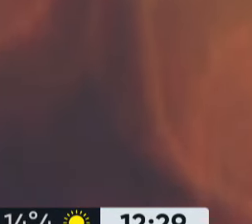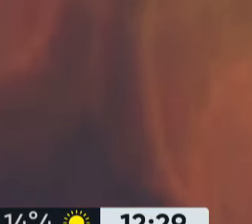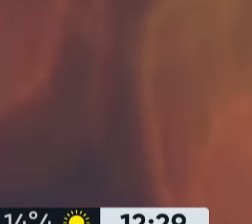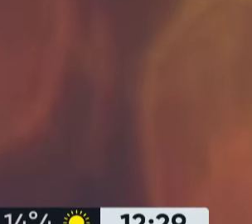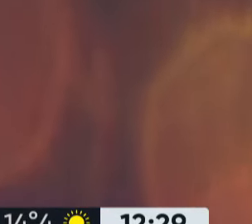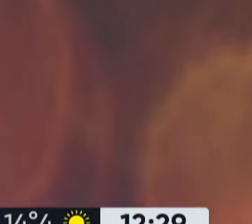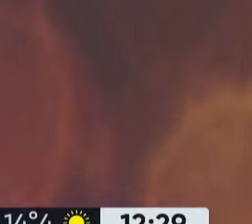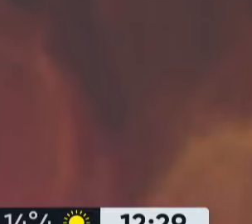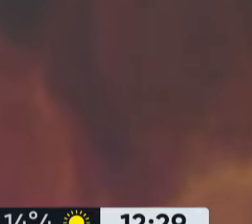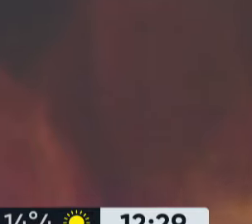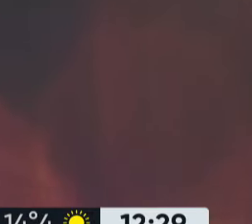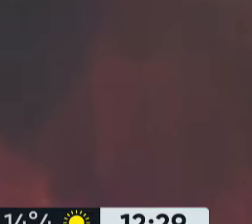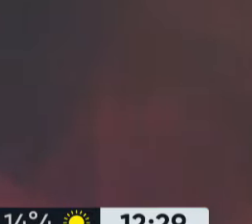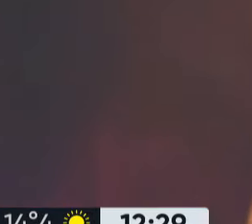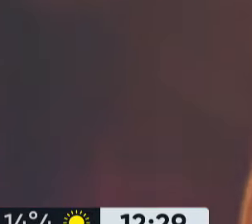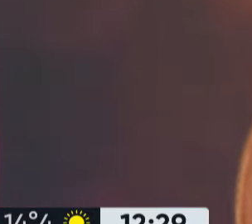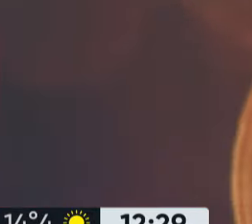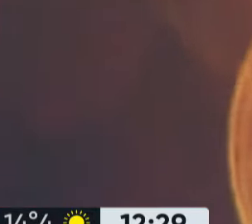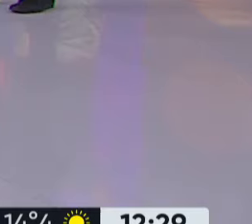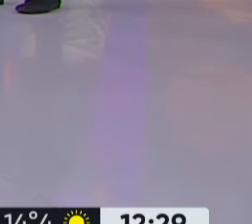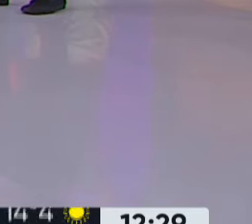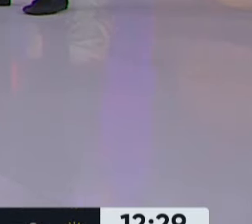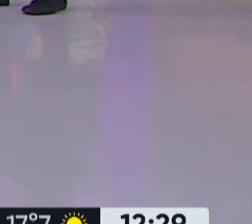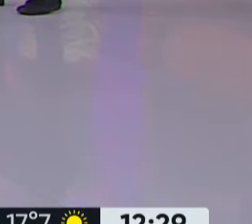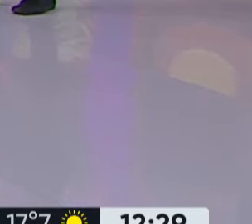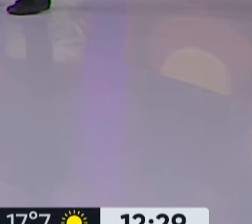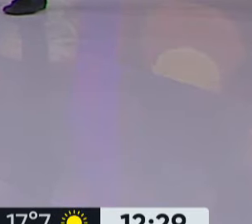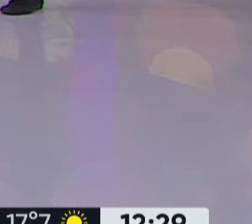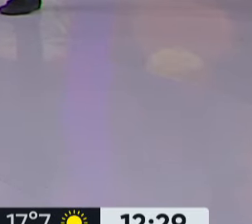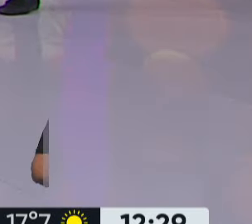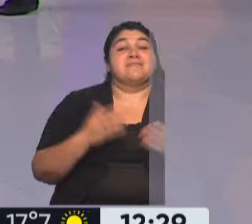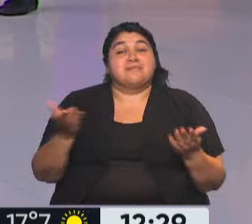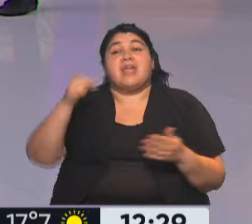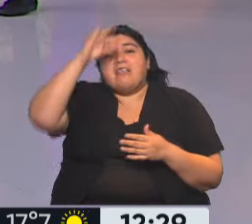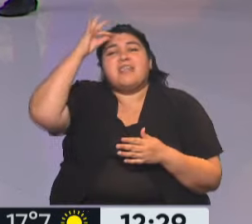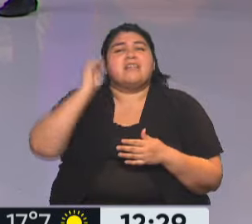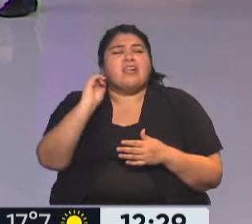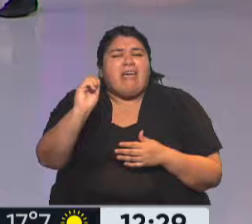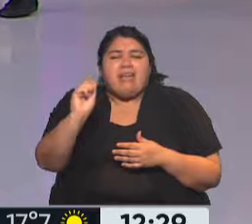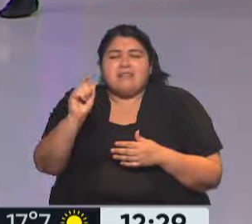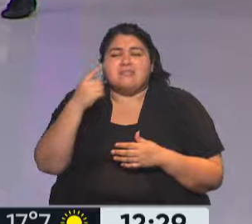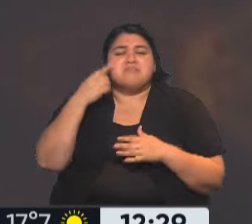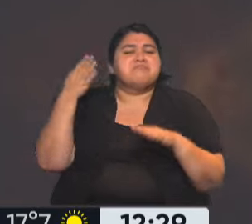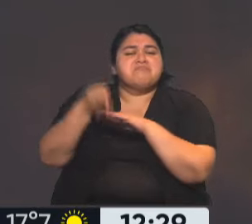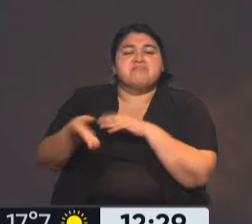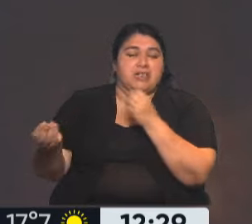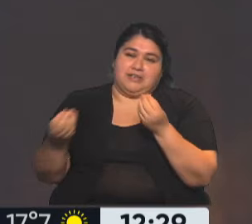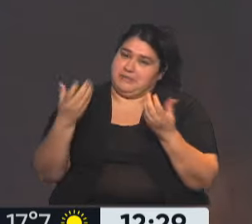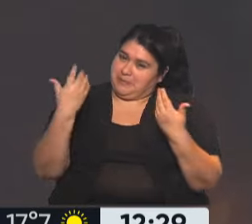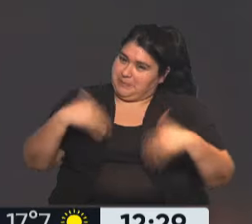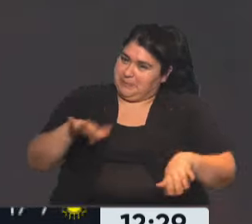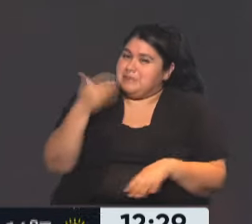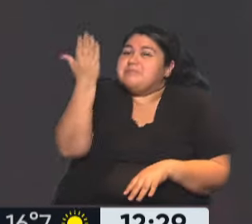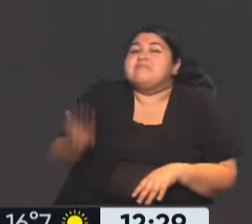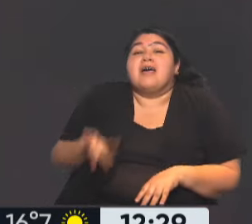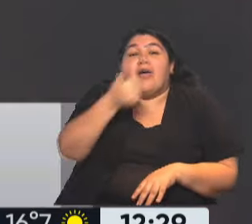aquí en Capital Federal aprovechan y van al teatro. Alejo Álvarez Herrera, ¿quién fue al teatro y a ver qué? A ver. Uno de los héroes